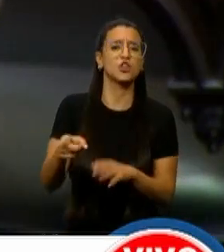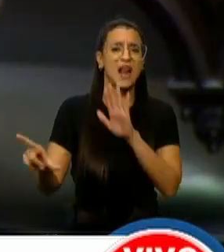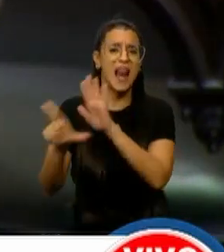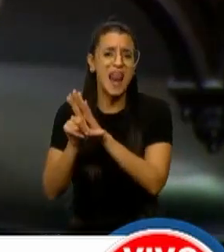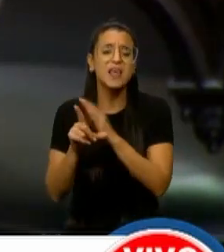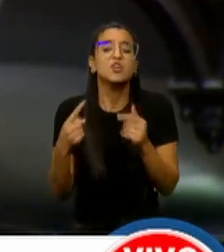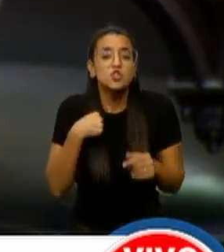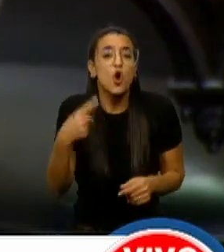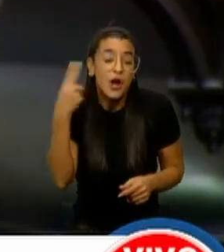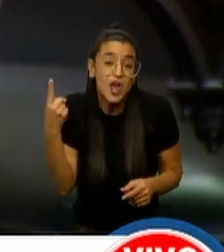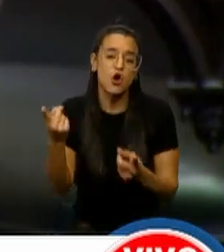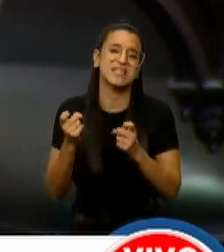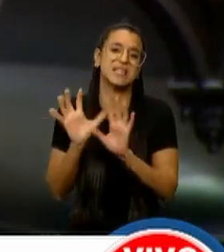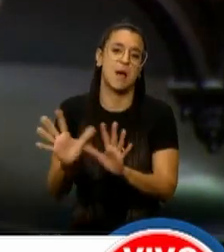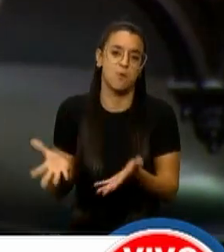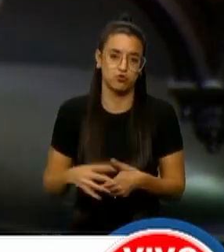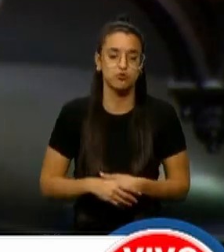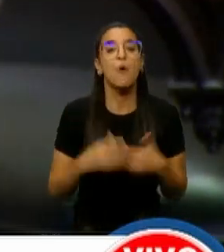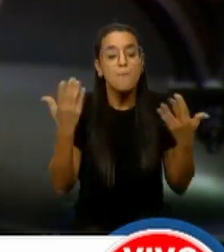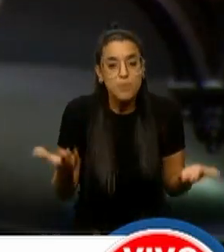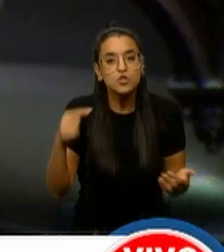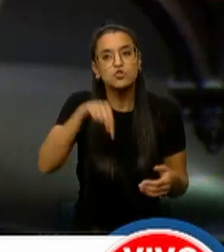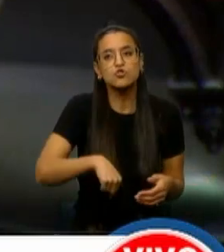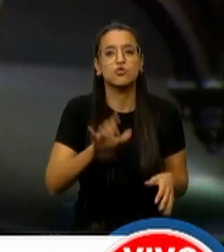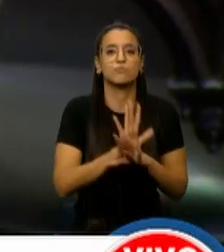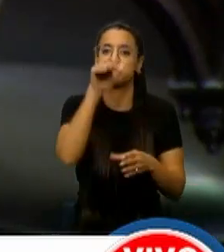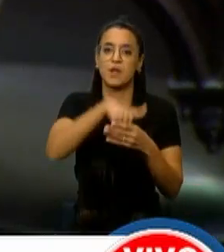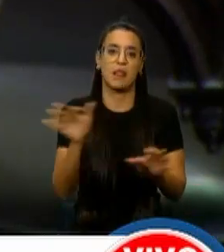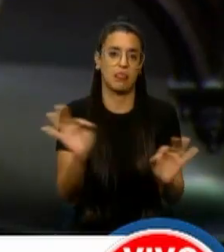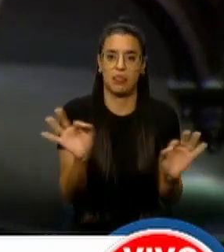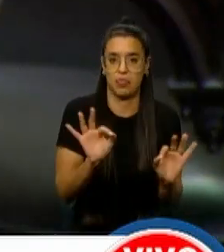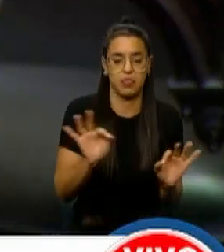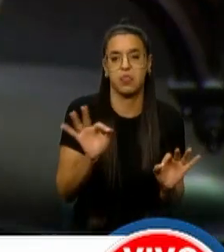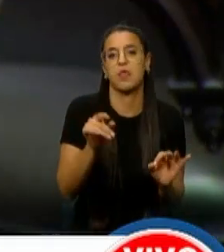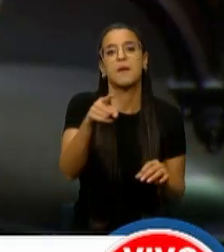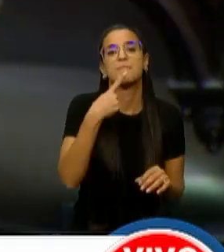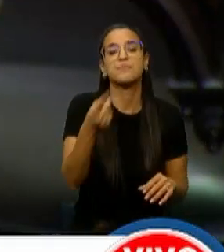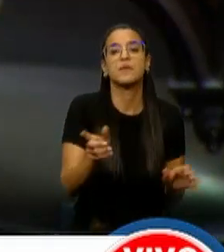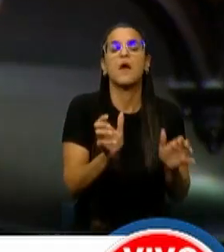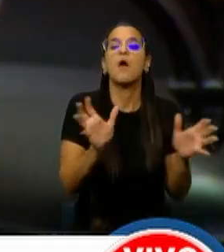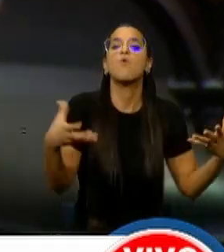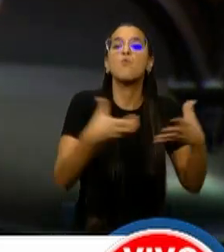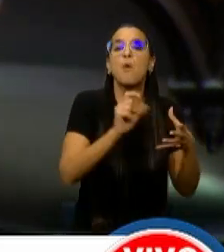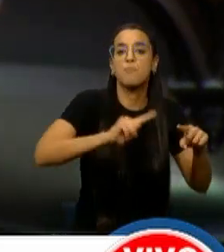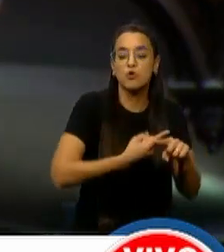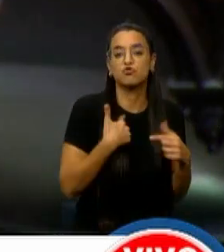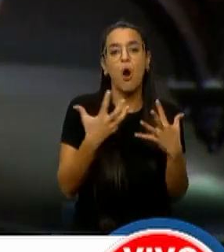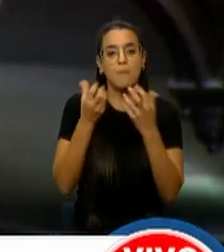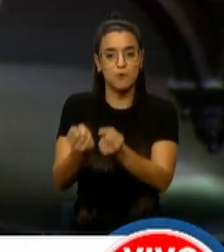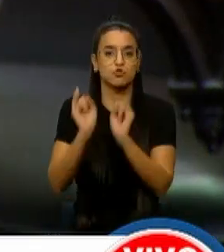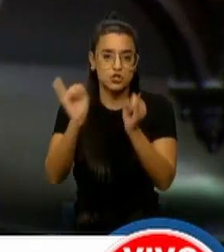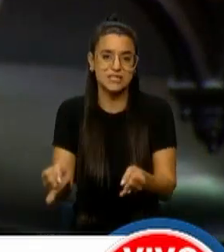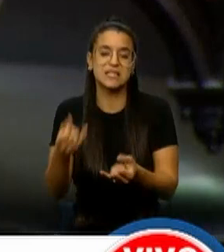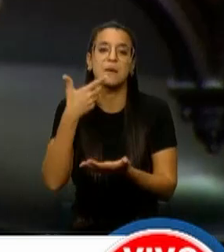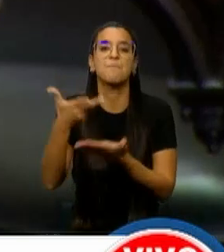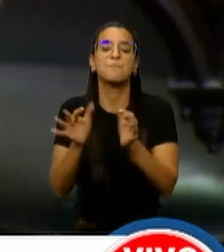de una ley que creo que es necesaria. Es por eso que me voy a abstener de acompañar el dictamen del oficialismo y apoyaré en cambio